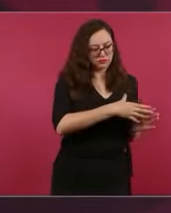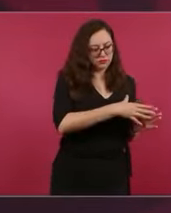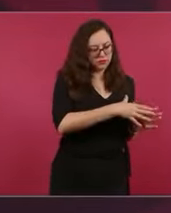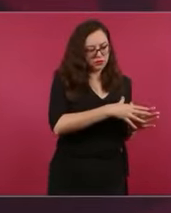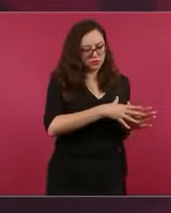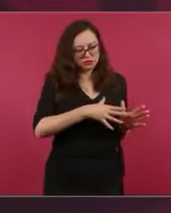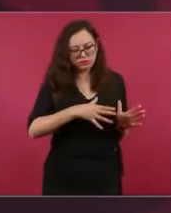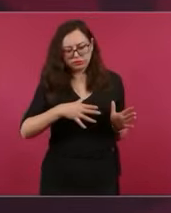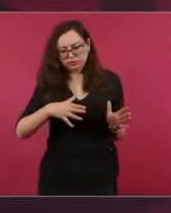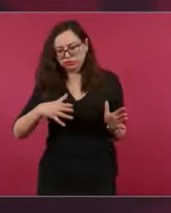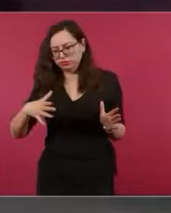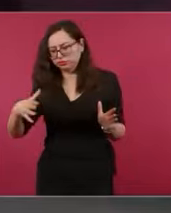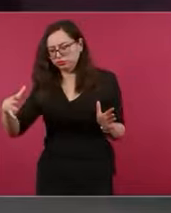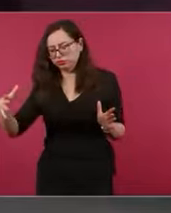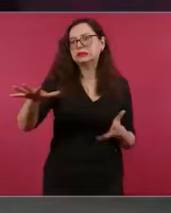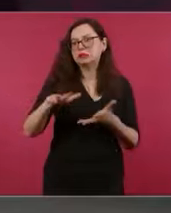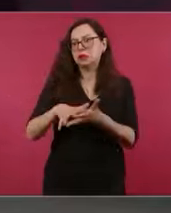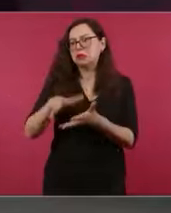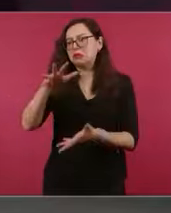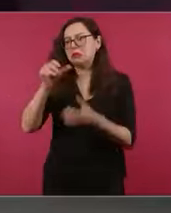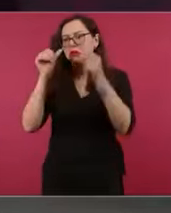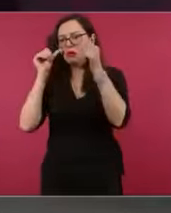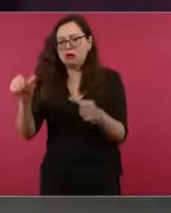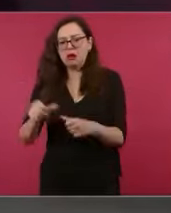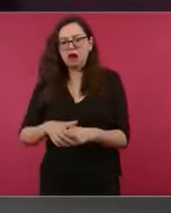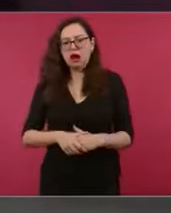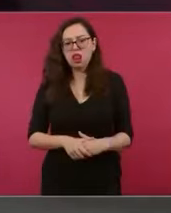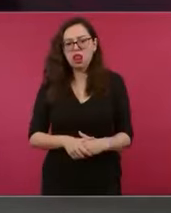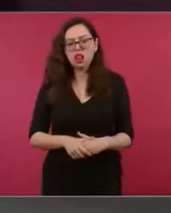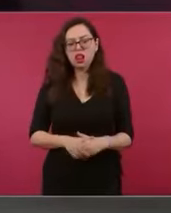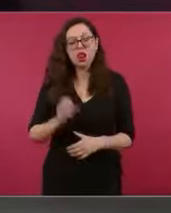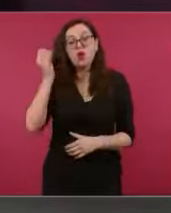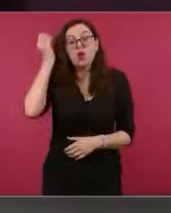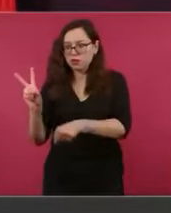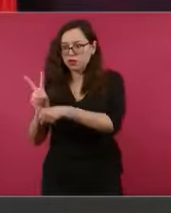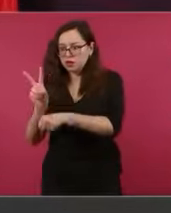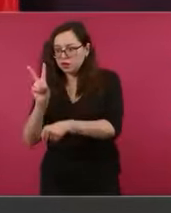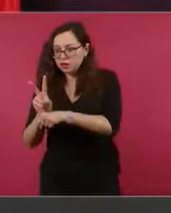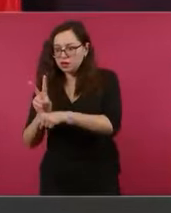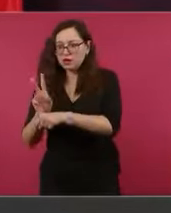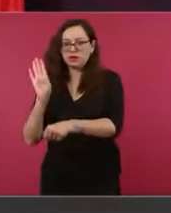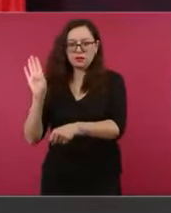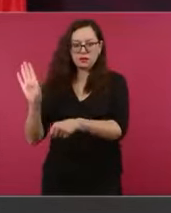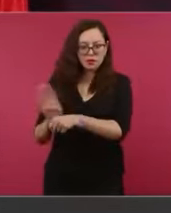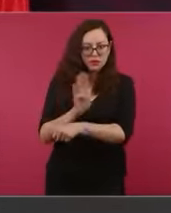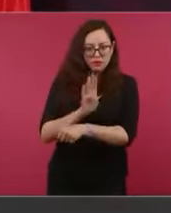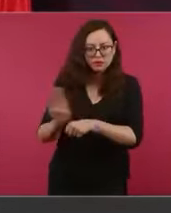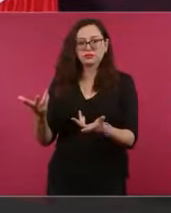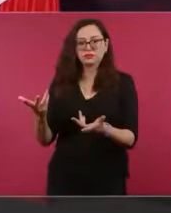procurar el bienestar del pueblo, tenía que velar por